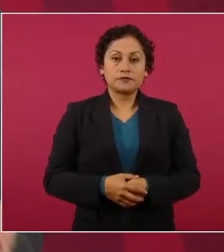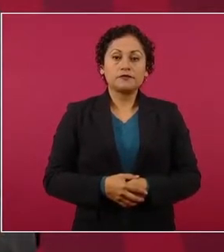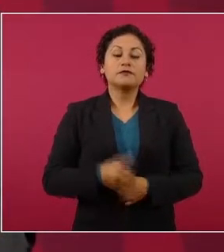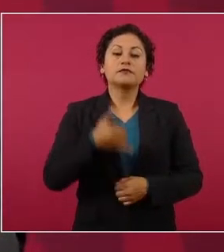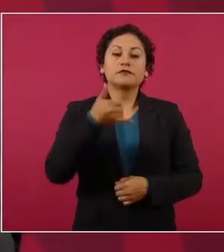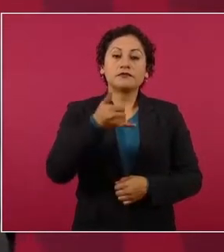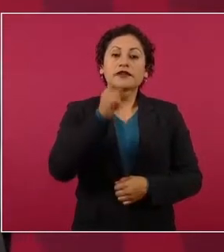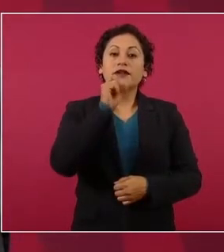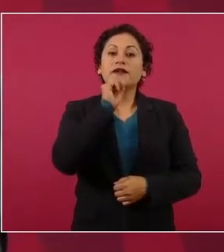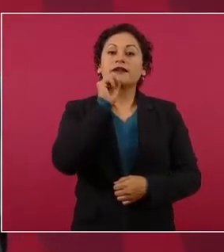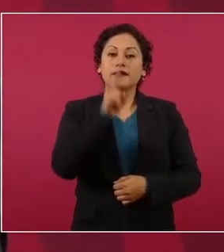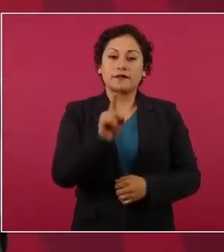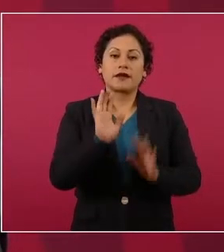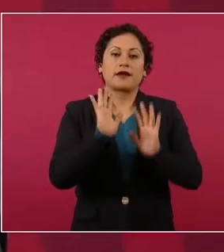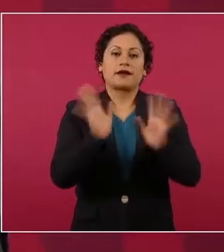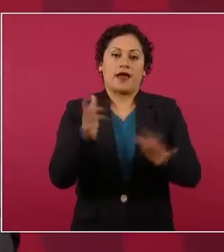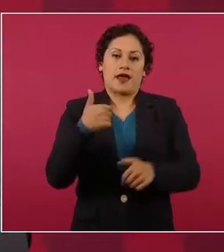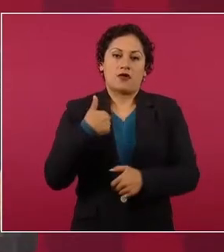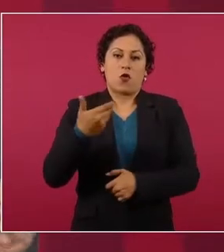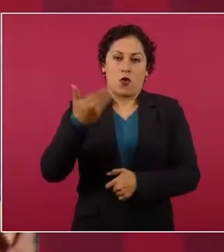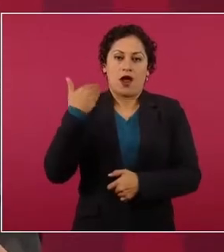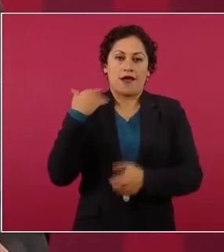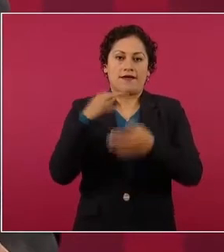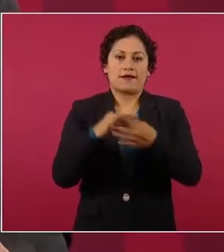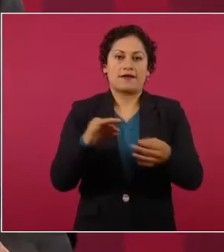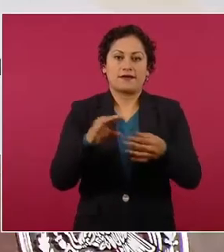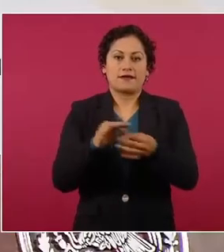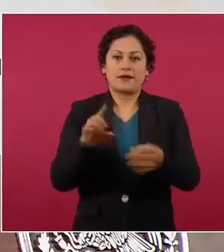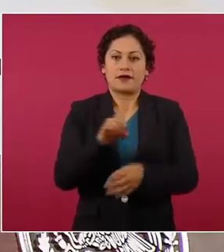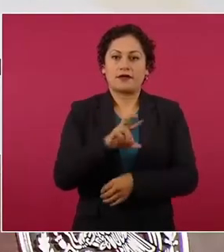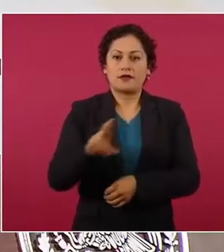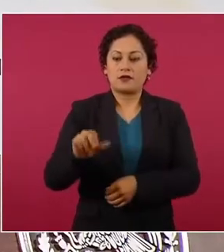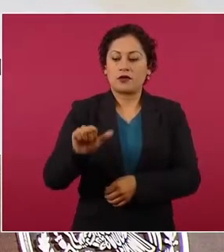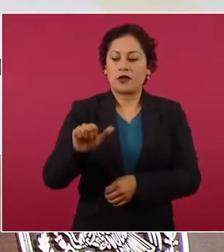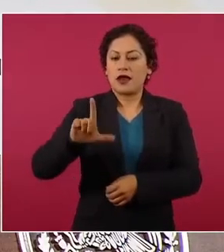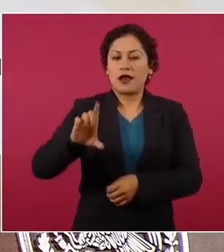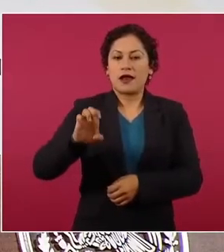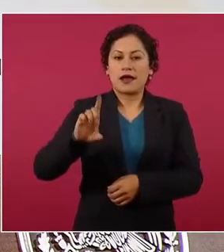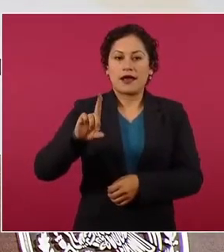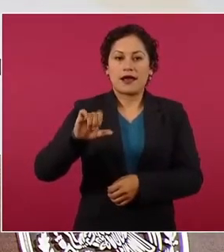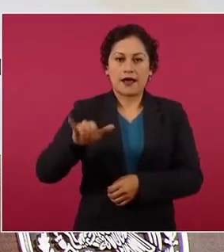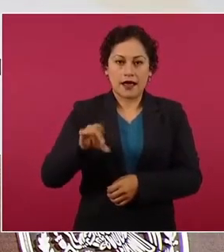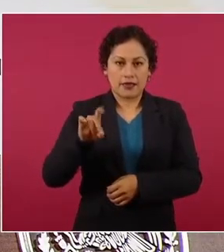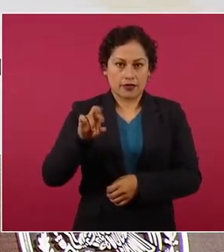como ya lo expresé, el doctor Alejandro Schwartz,